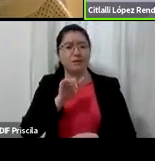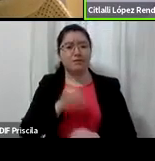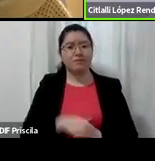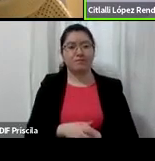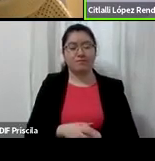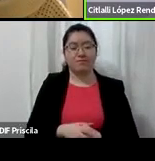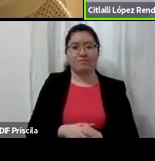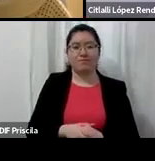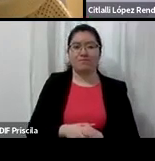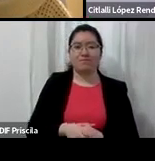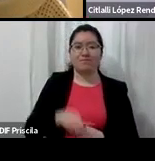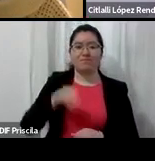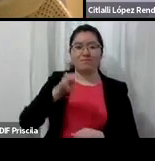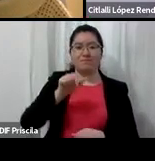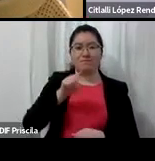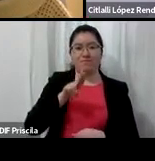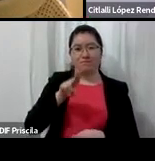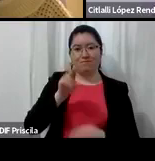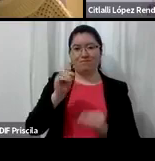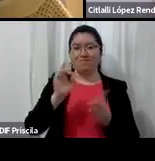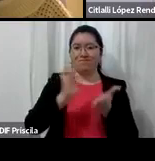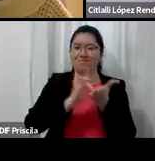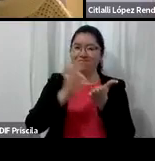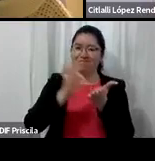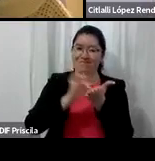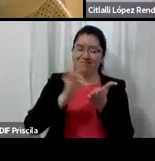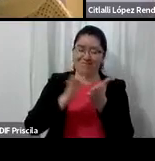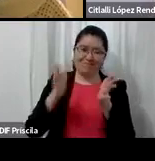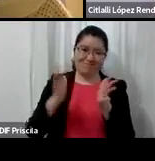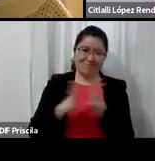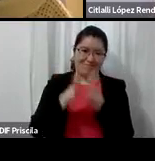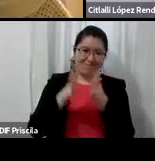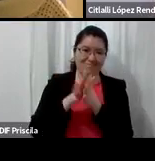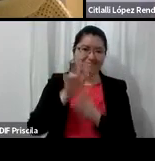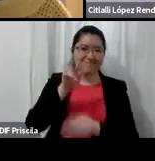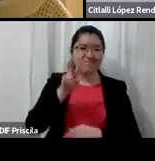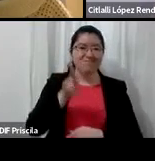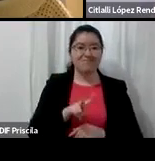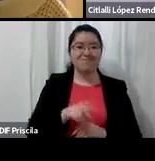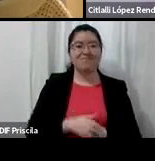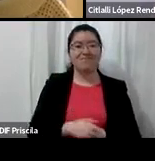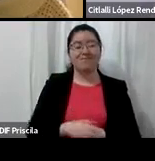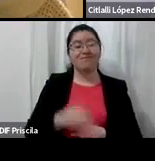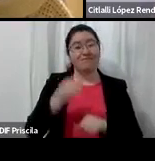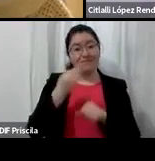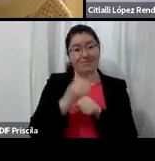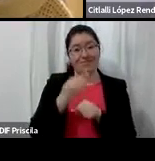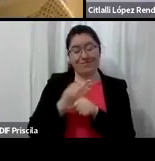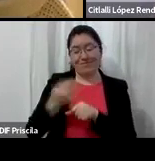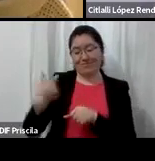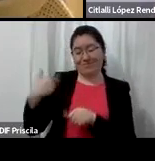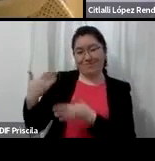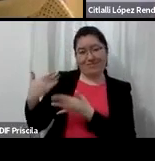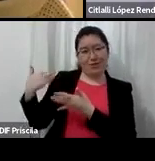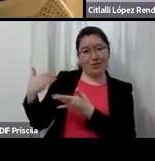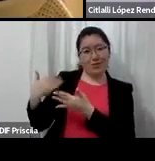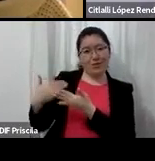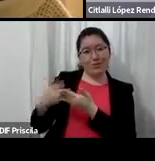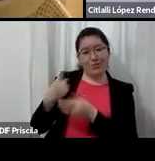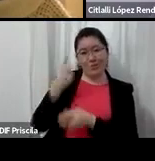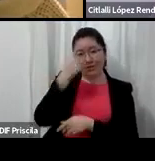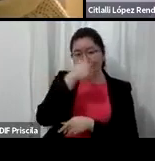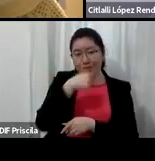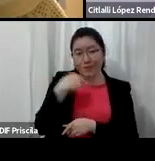Malu, muchísimas gracias por tu participación. Lo que nos has compartido a lo largo de esta